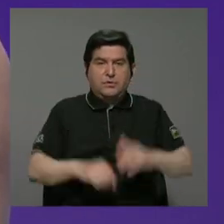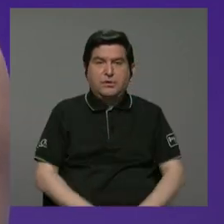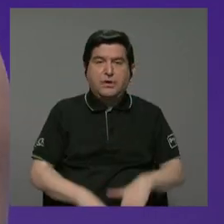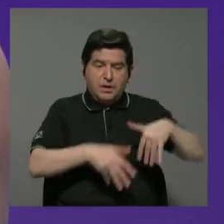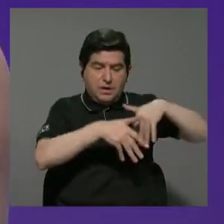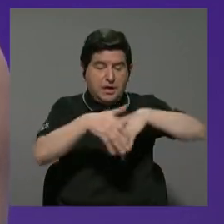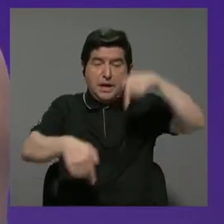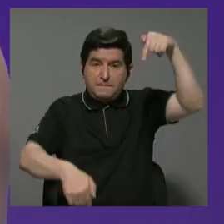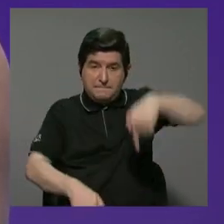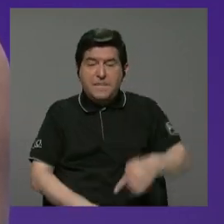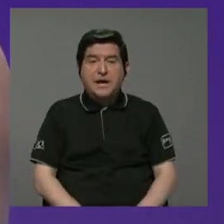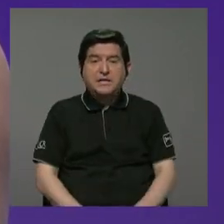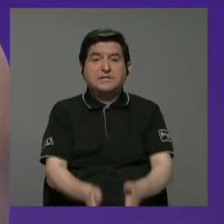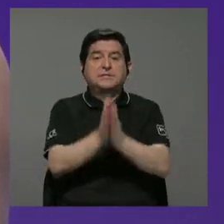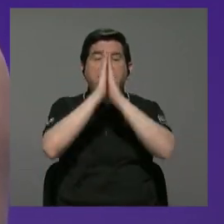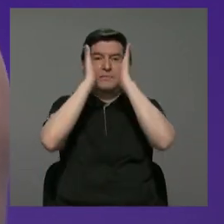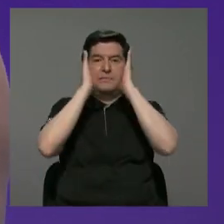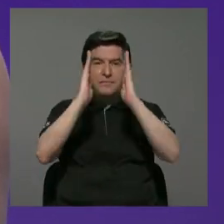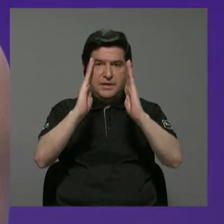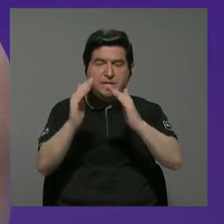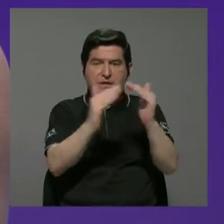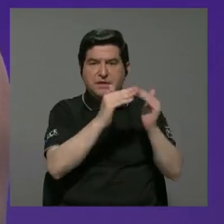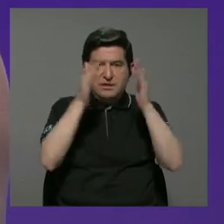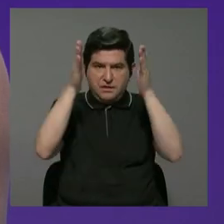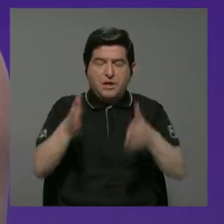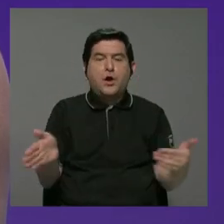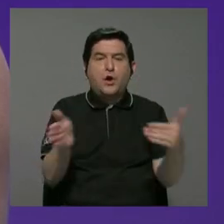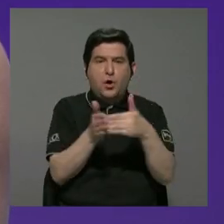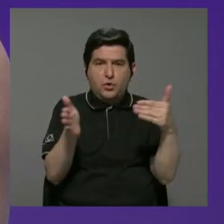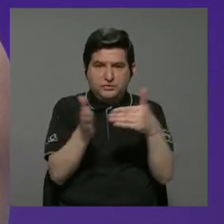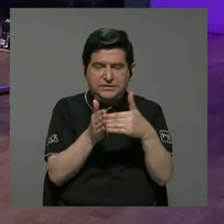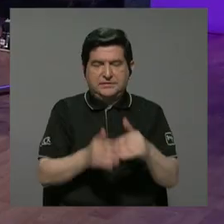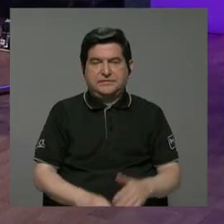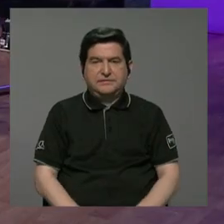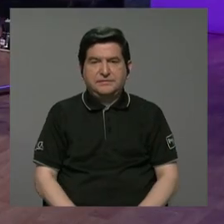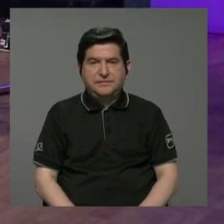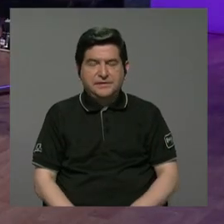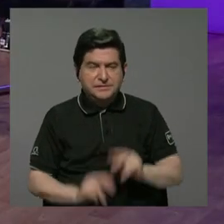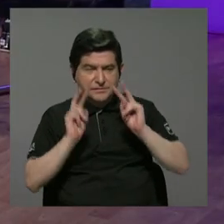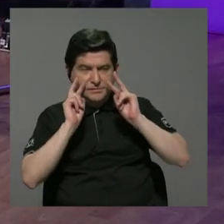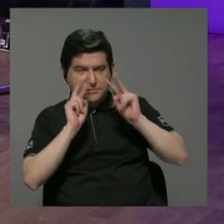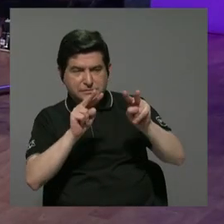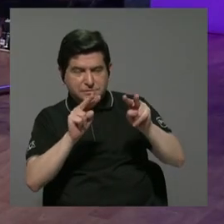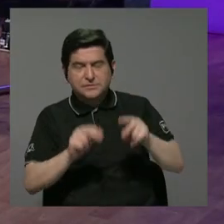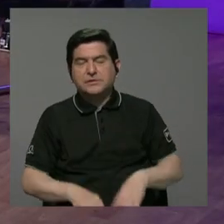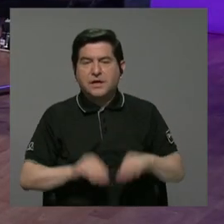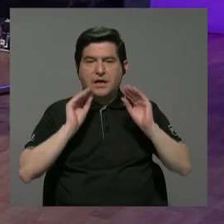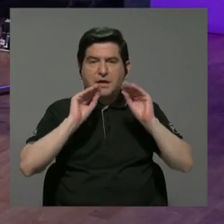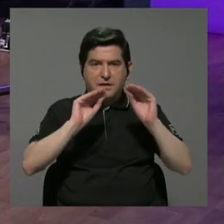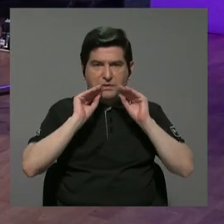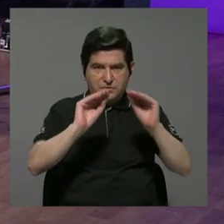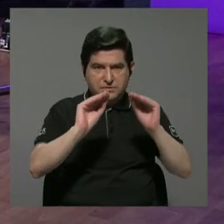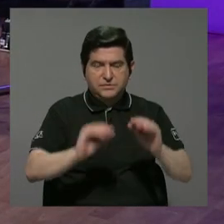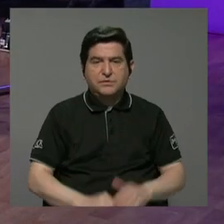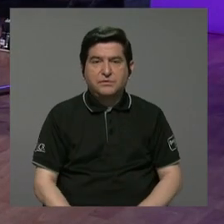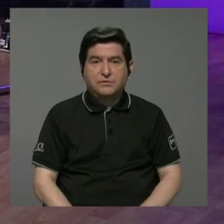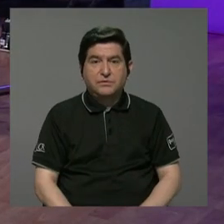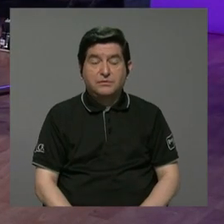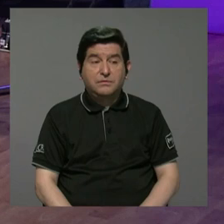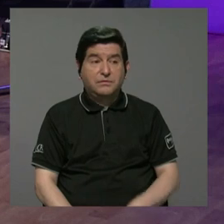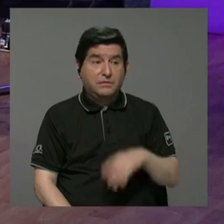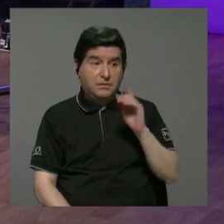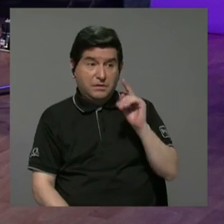marcha de hoy es un llamado de atención a la ciudadanía, que volvamos a ver lo que está pasando en la educación, que es la